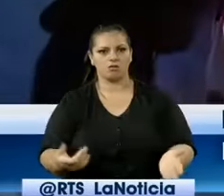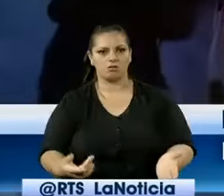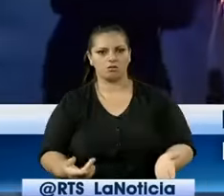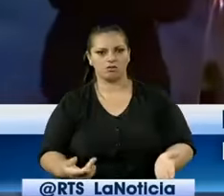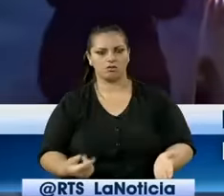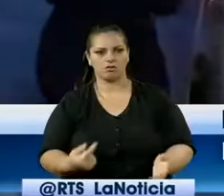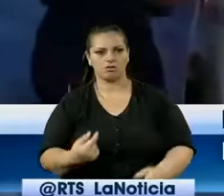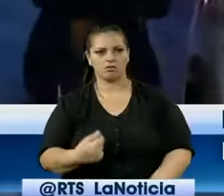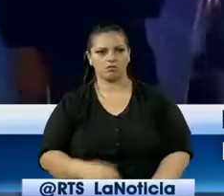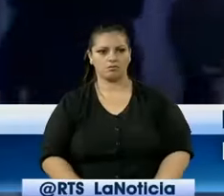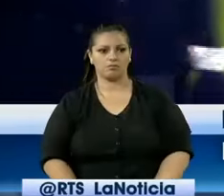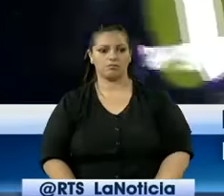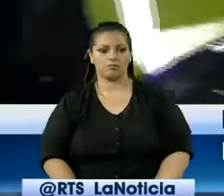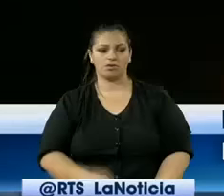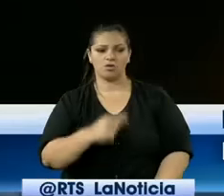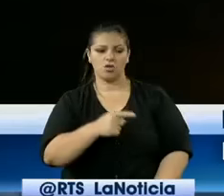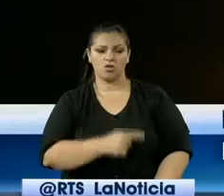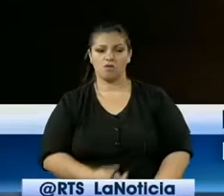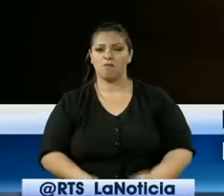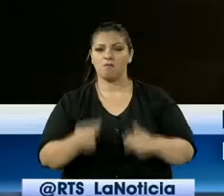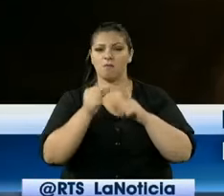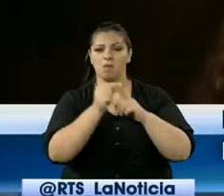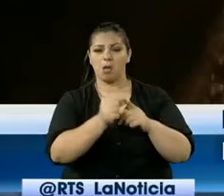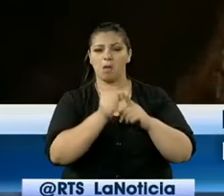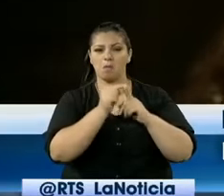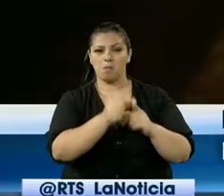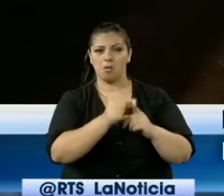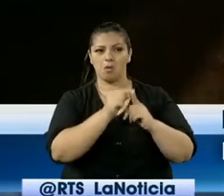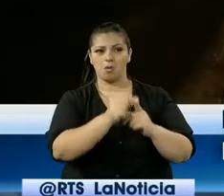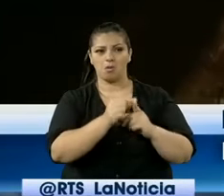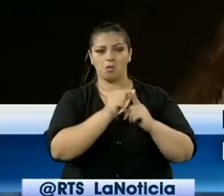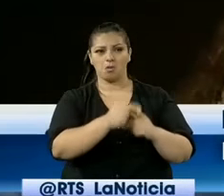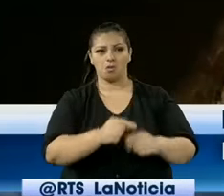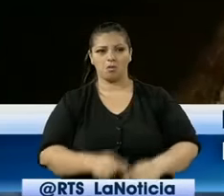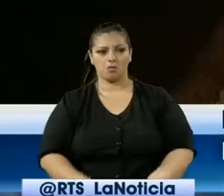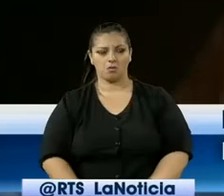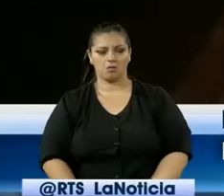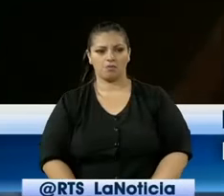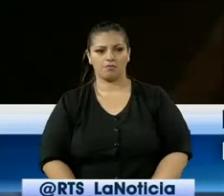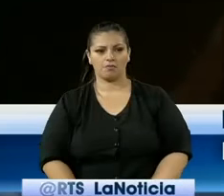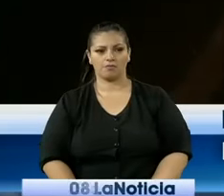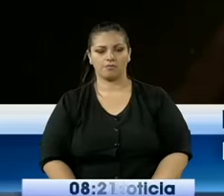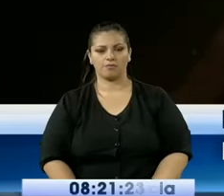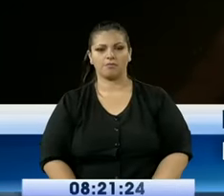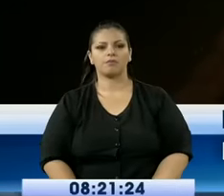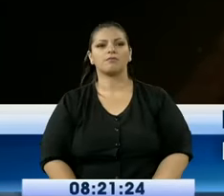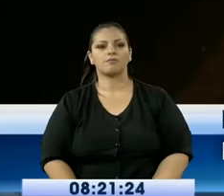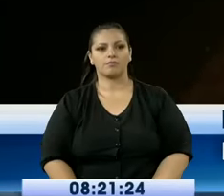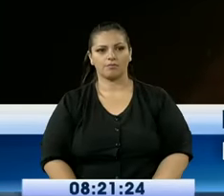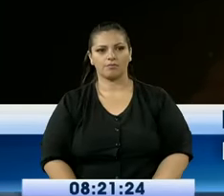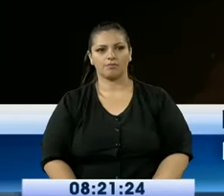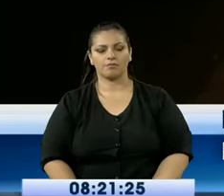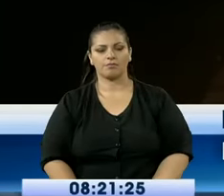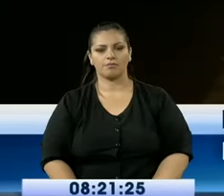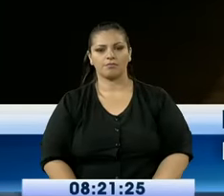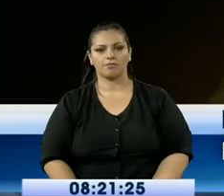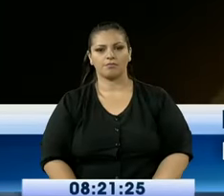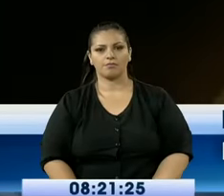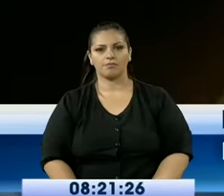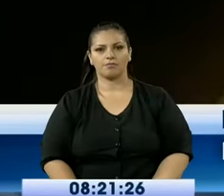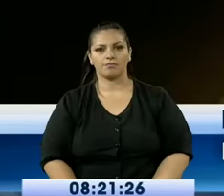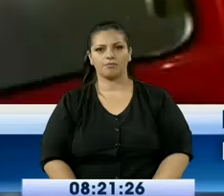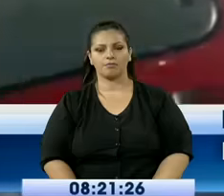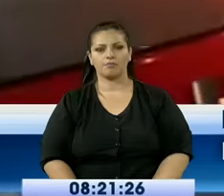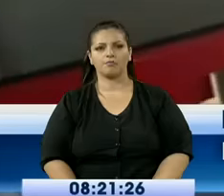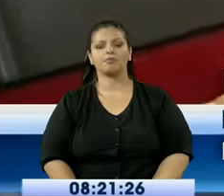soy guayaquileño, por si acaso. No soy hijo de Puerto López, soy hijo de Guayaquil. Y entonces